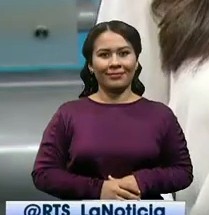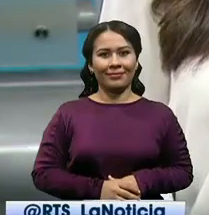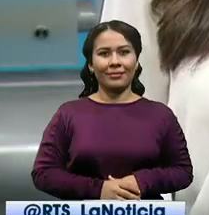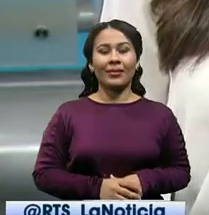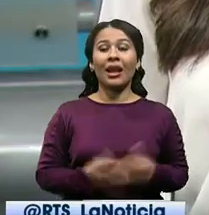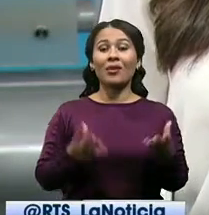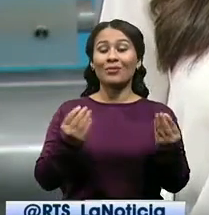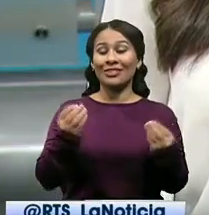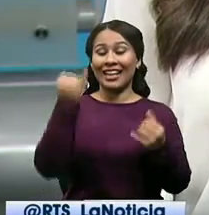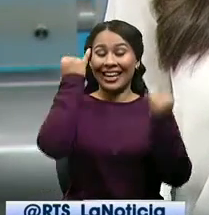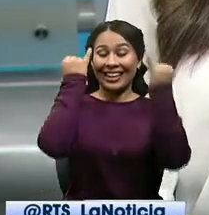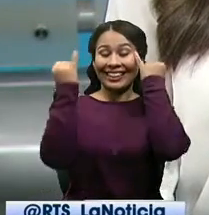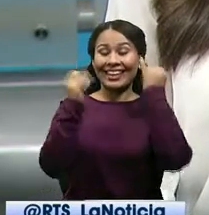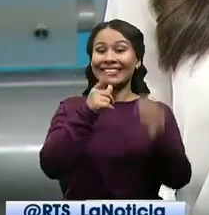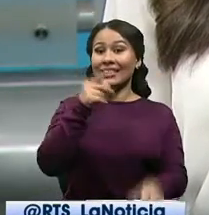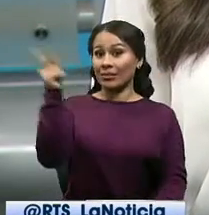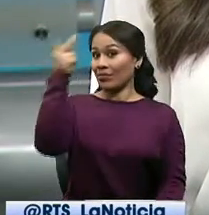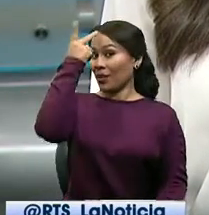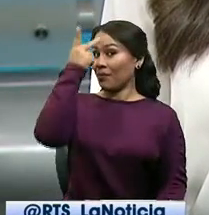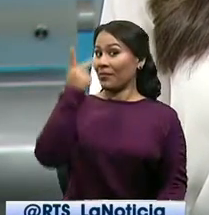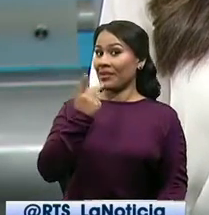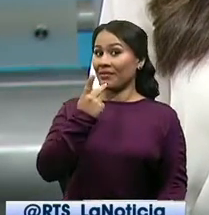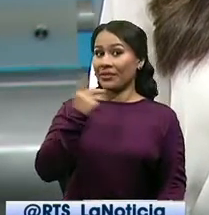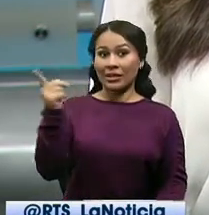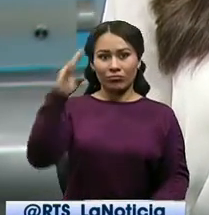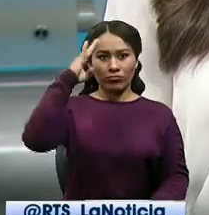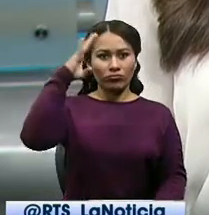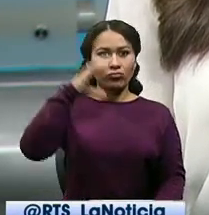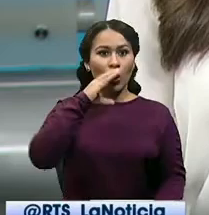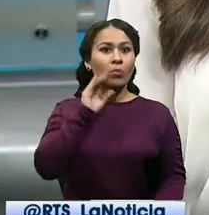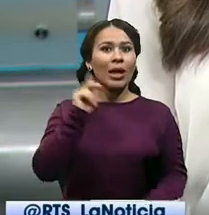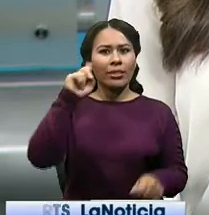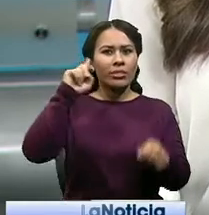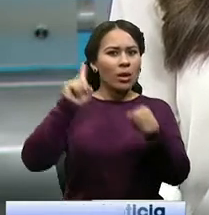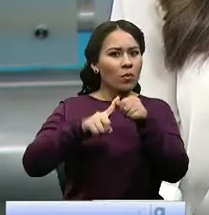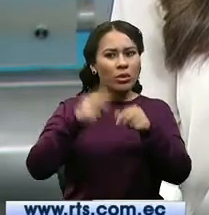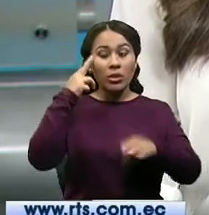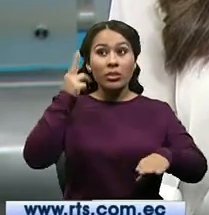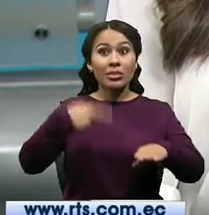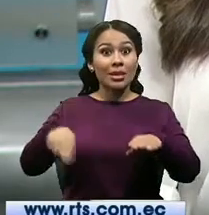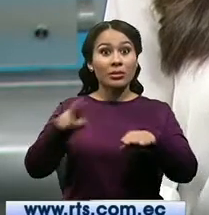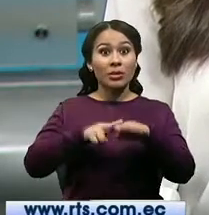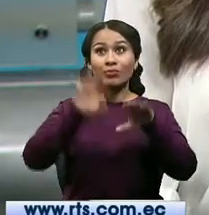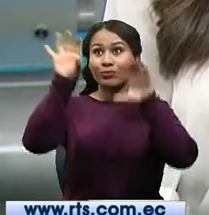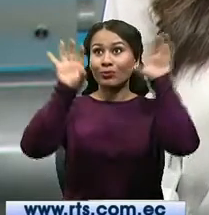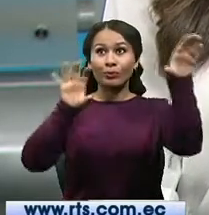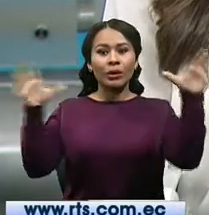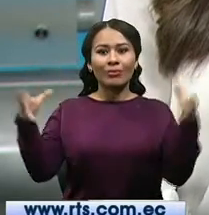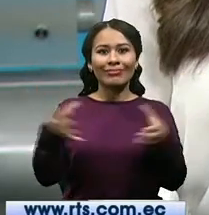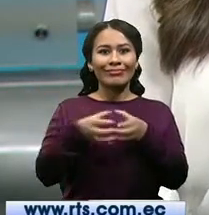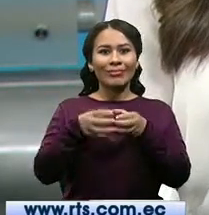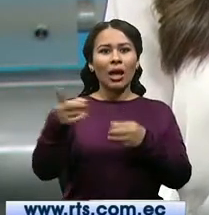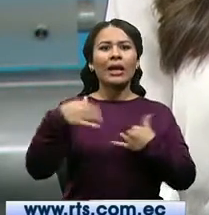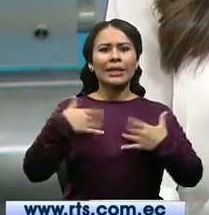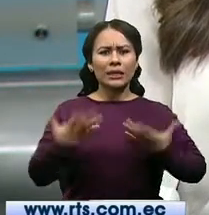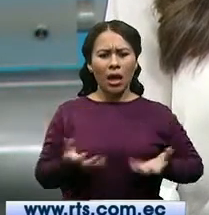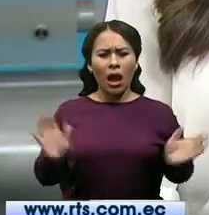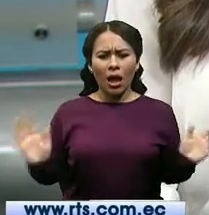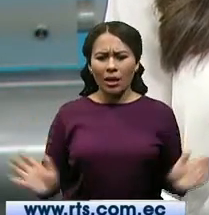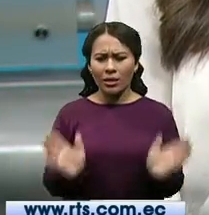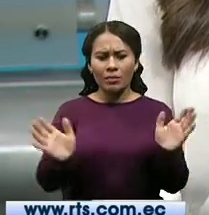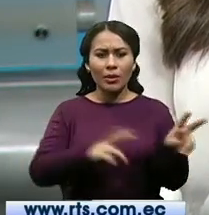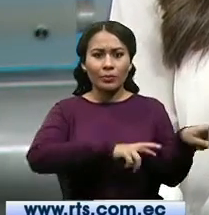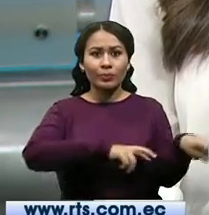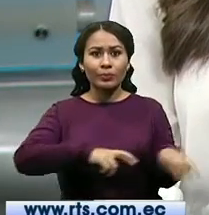Entre las propuestas del candidato a la presidencia de Acuerdo Nacional por el Cambio, Paco Moncayo, están impulsar al sector agrícola y